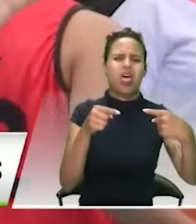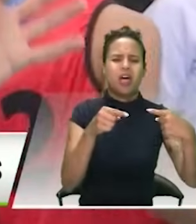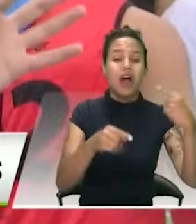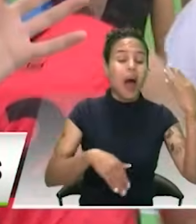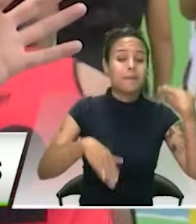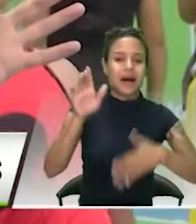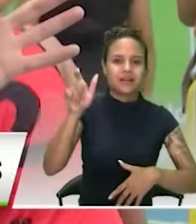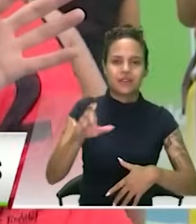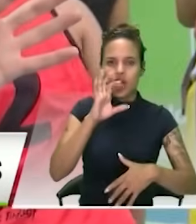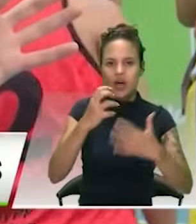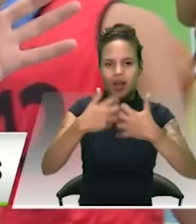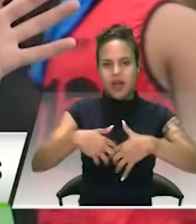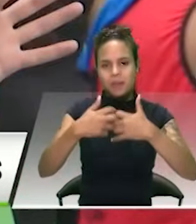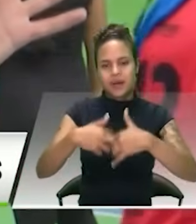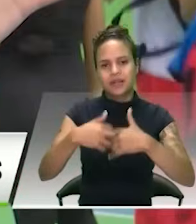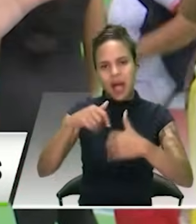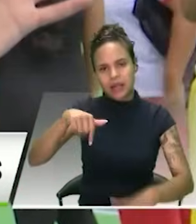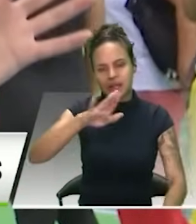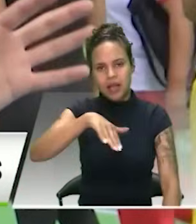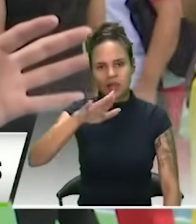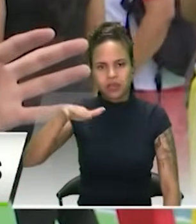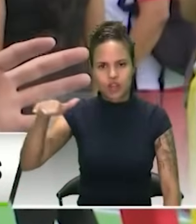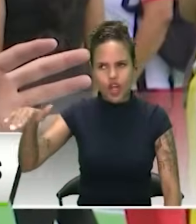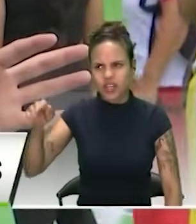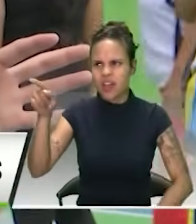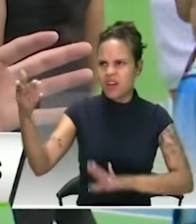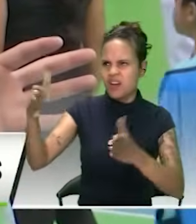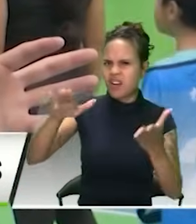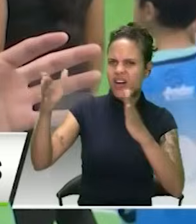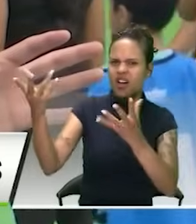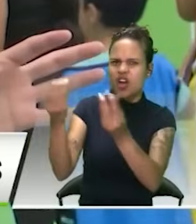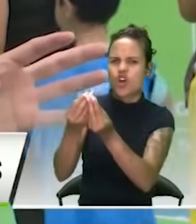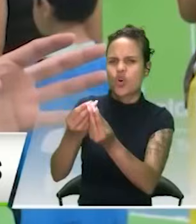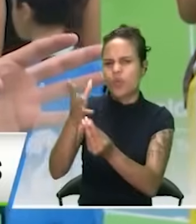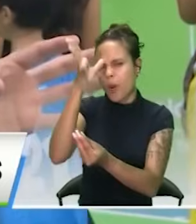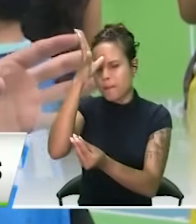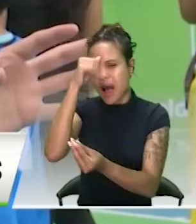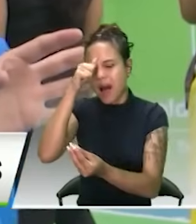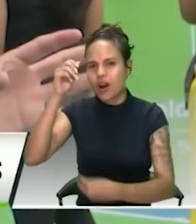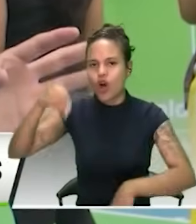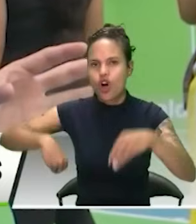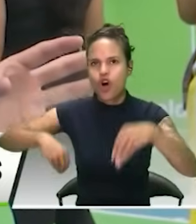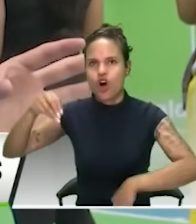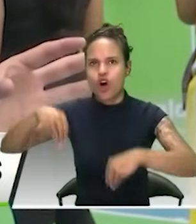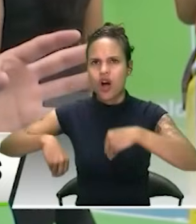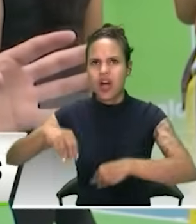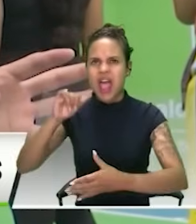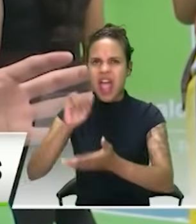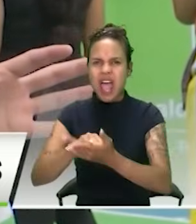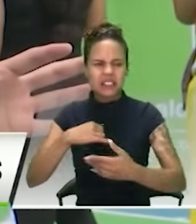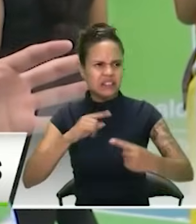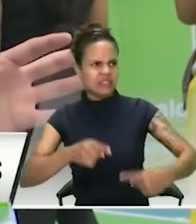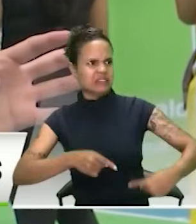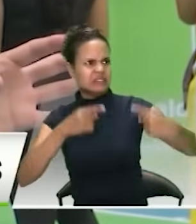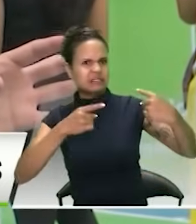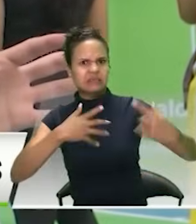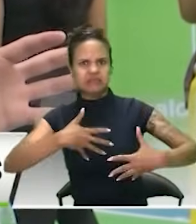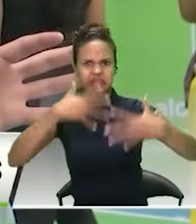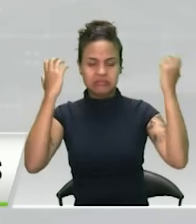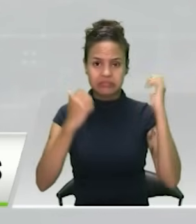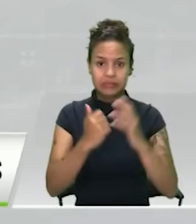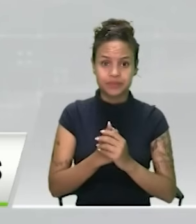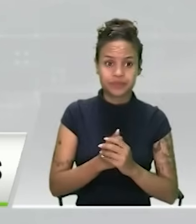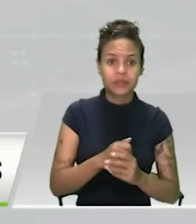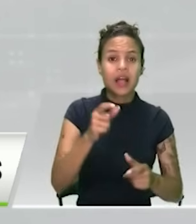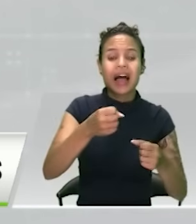empresariado antioqueño, al que comparó con un cartel, lo que provocó diversas reacciones. En entrevista con la revista